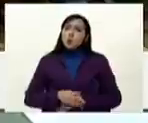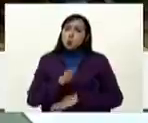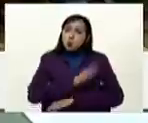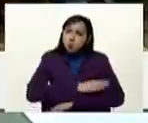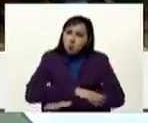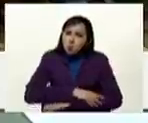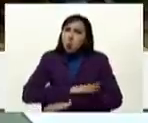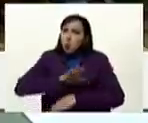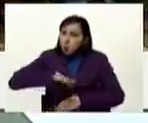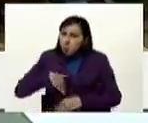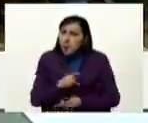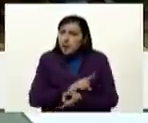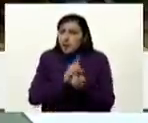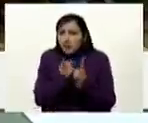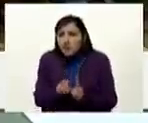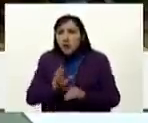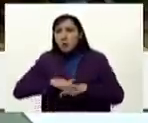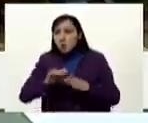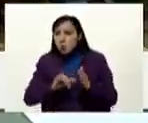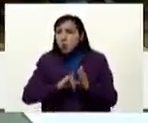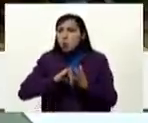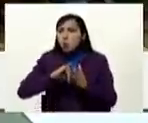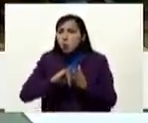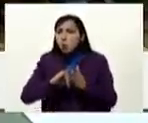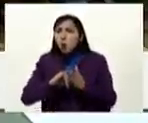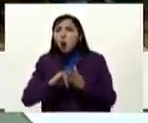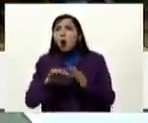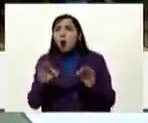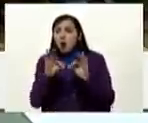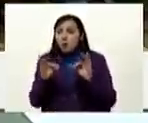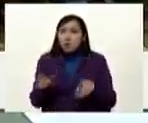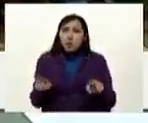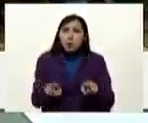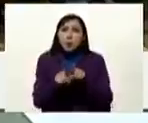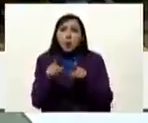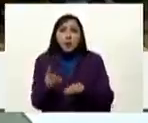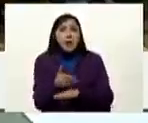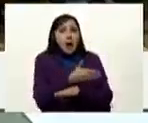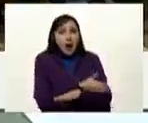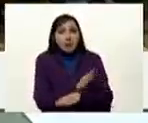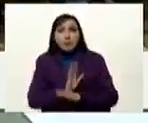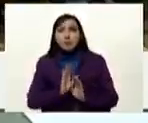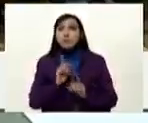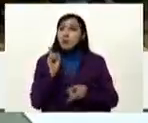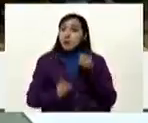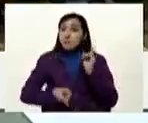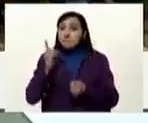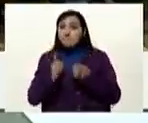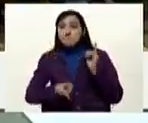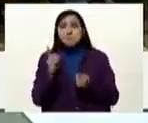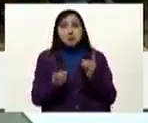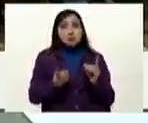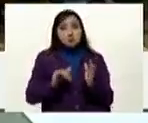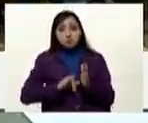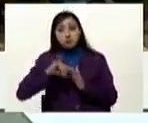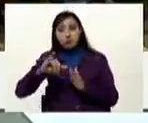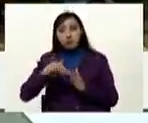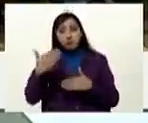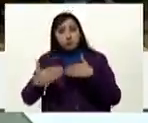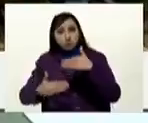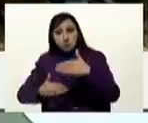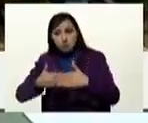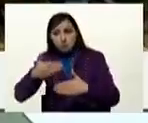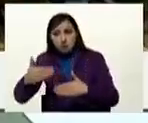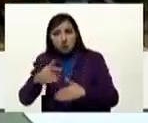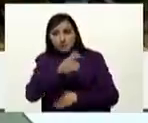podría variar si el aumento de los casos se manifiesta como en las olas anteriores, Eso implicaría un incremento progresivo de